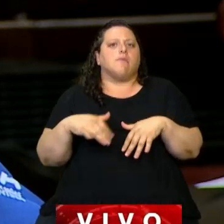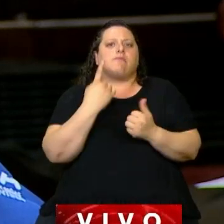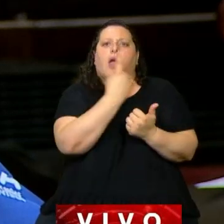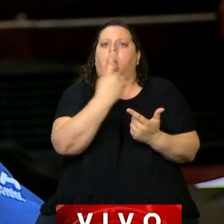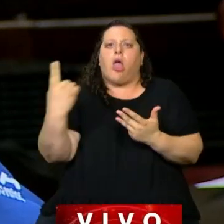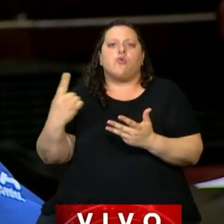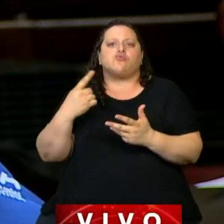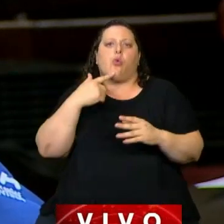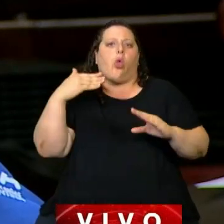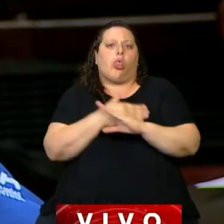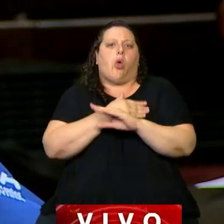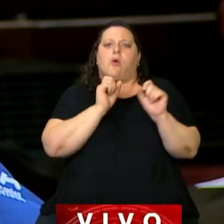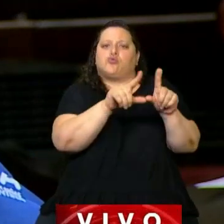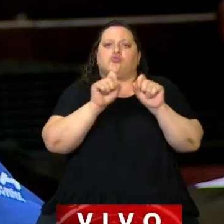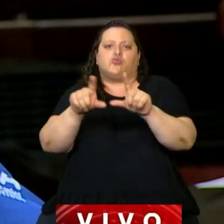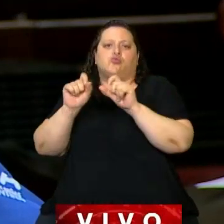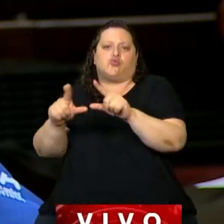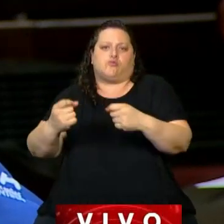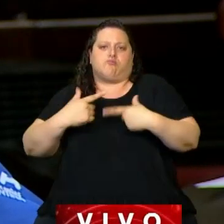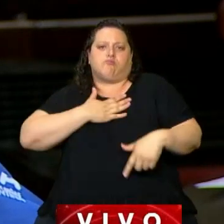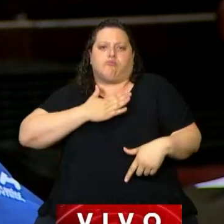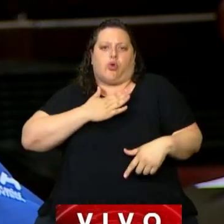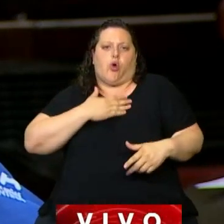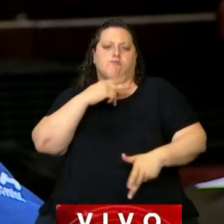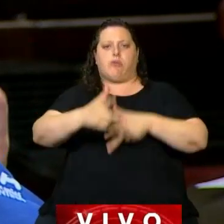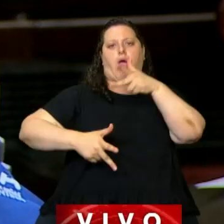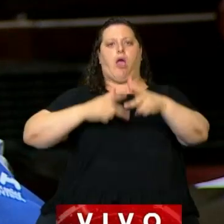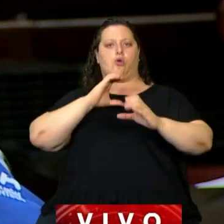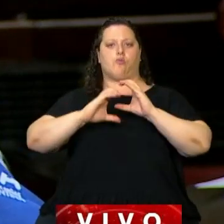hablar en su lengua originaria.